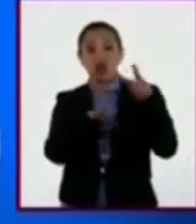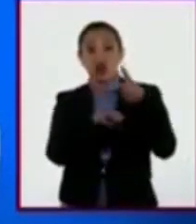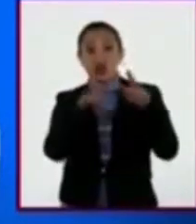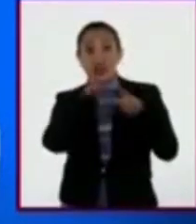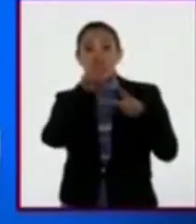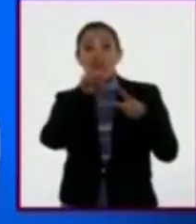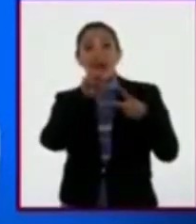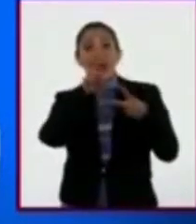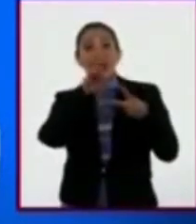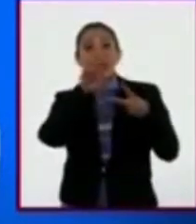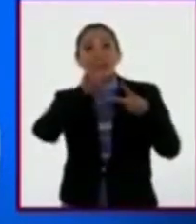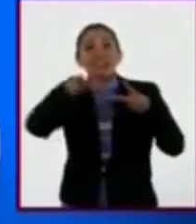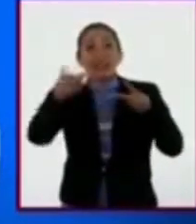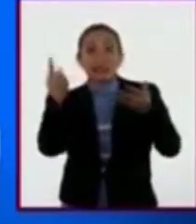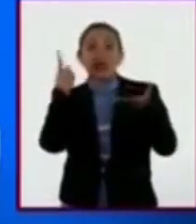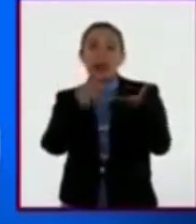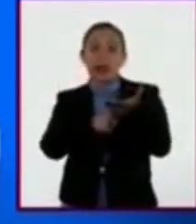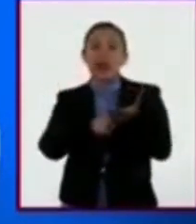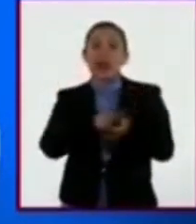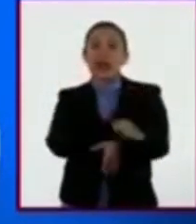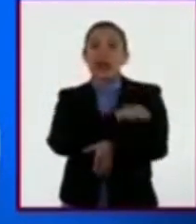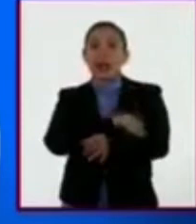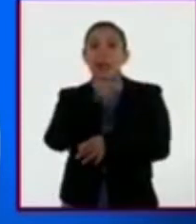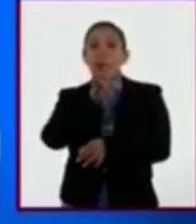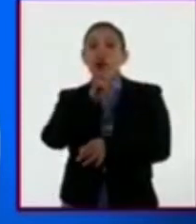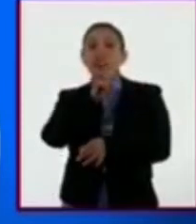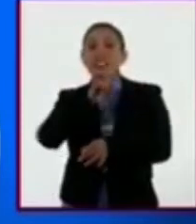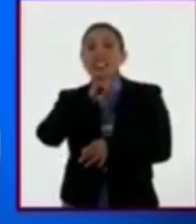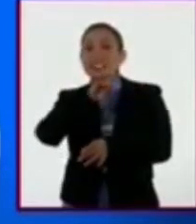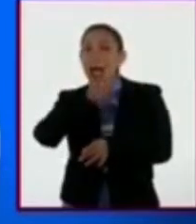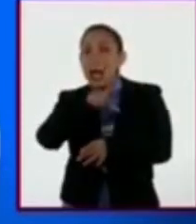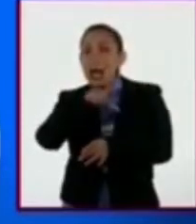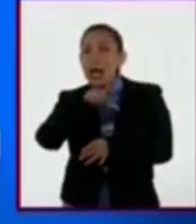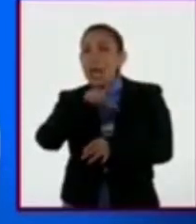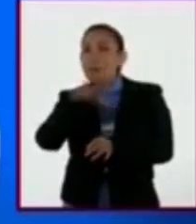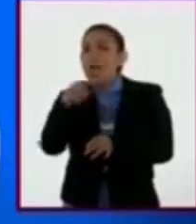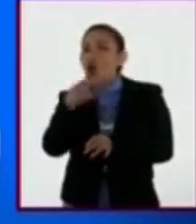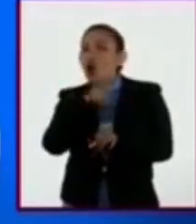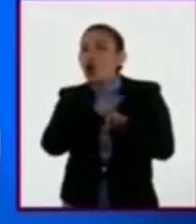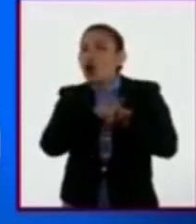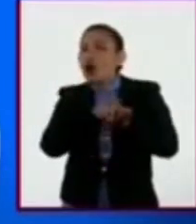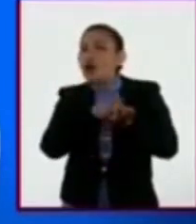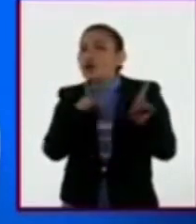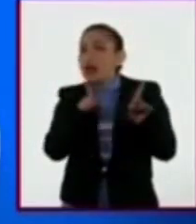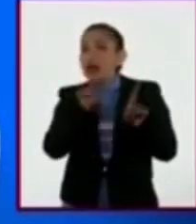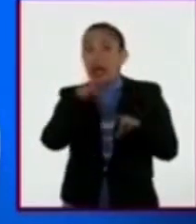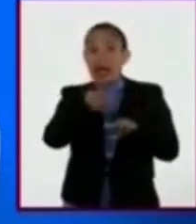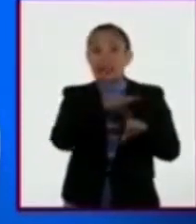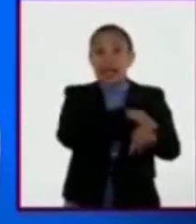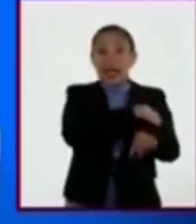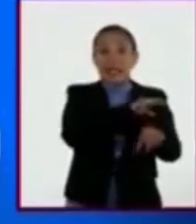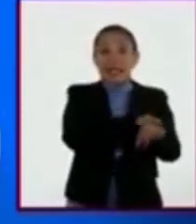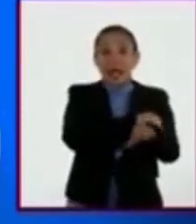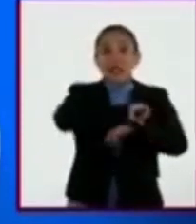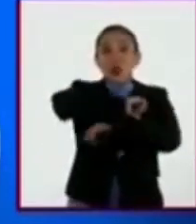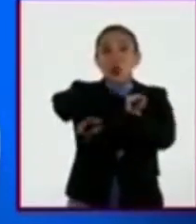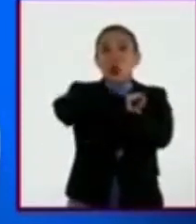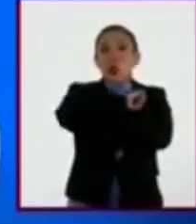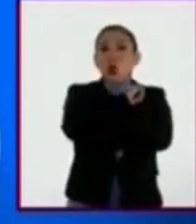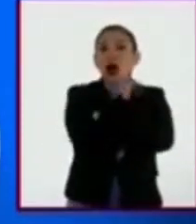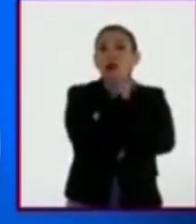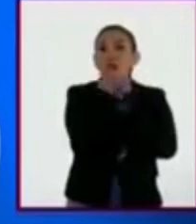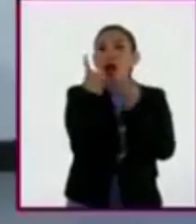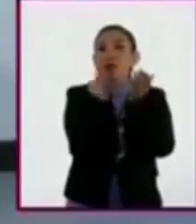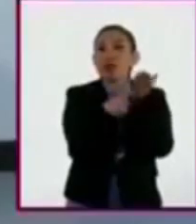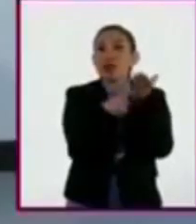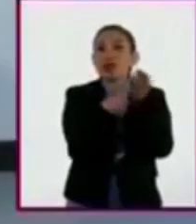forman parte de la energía potencial, la cual tiene una particularidad especial, ya que es la energía que se encuentra almacenada en un cuerpo